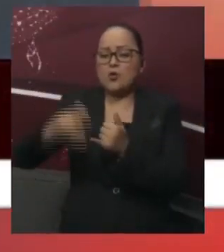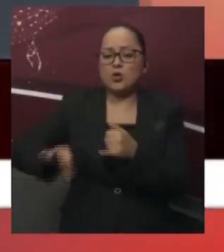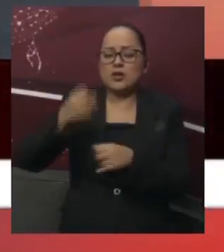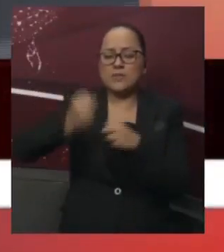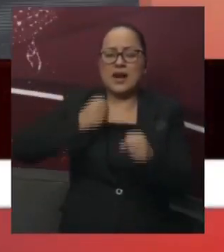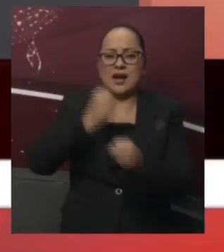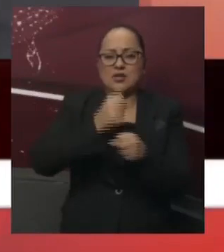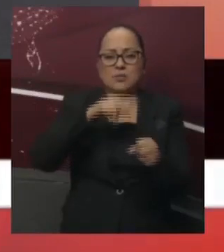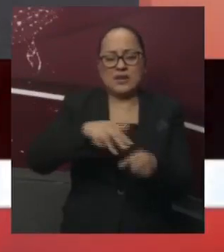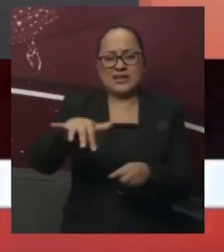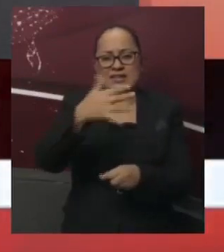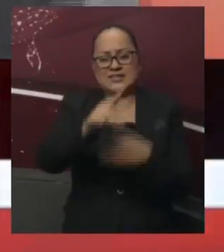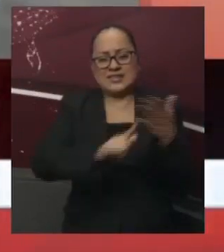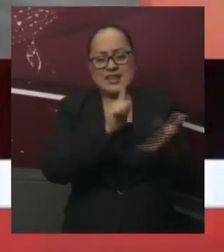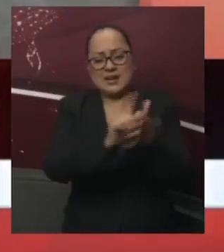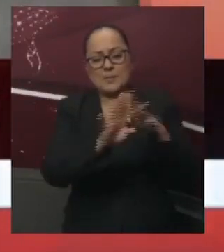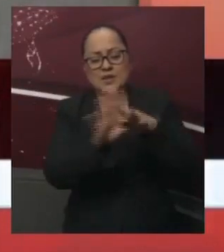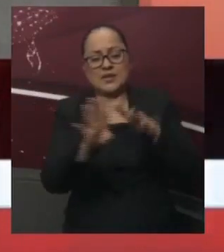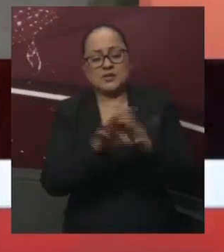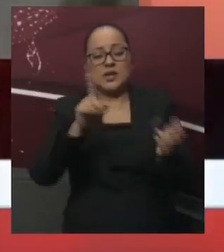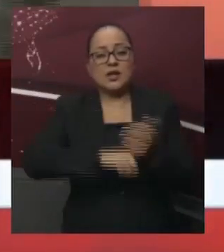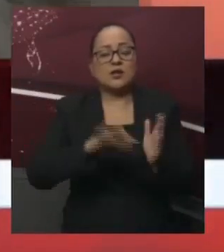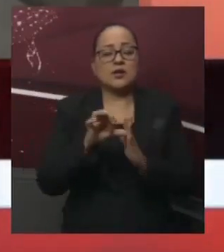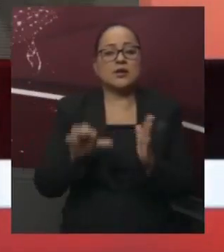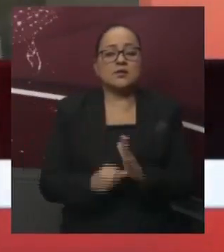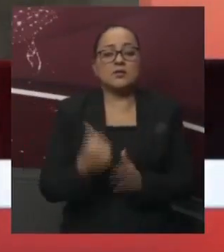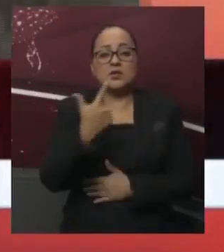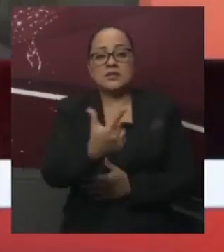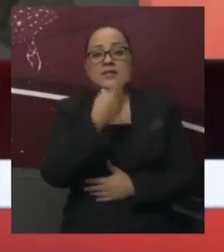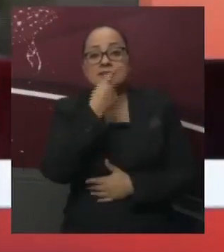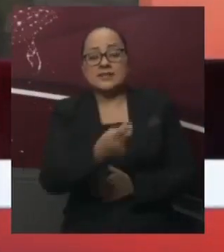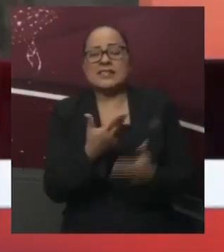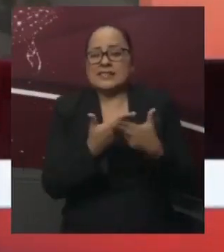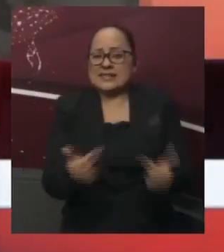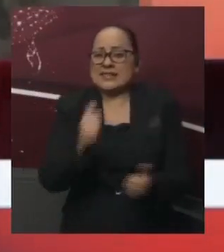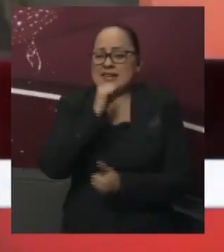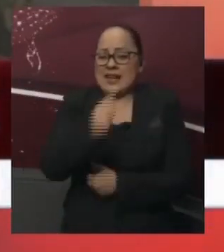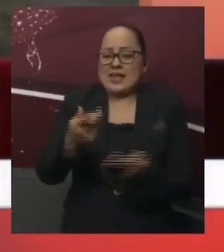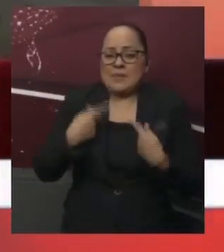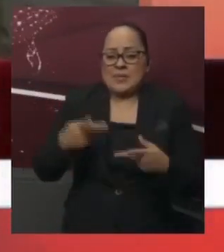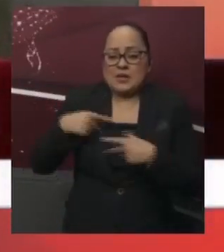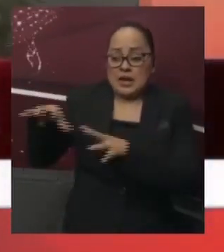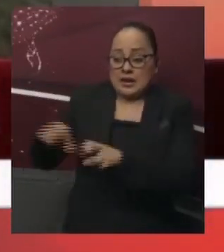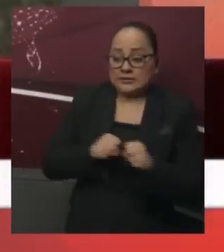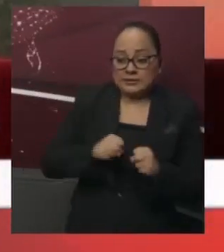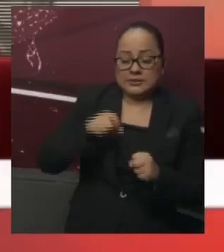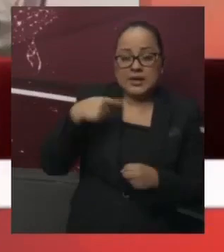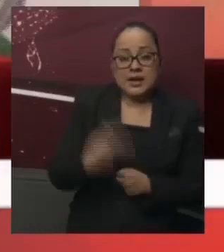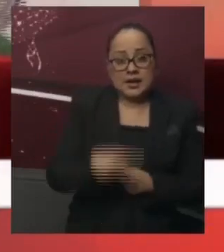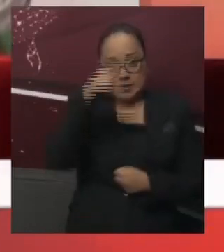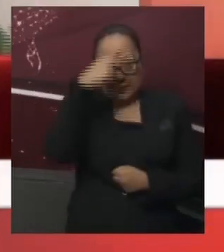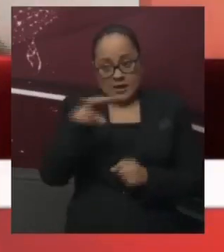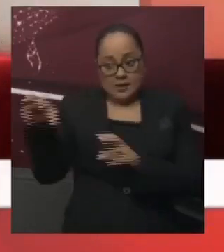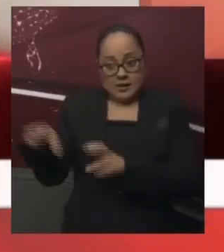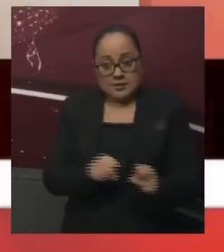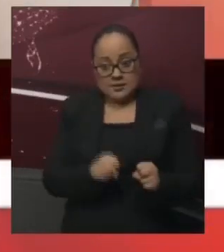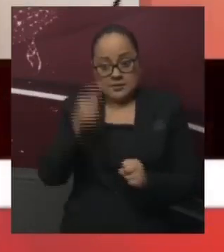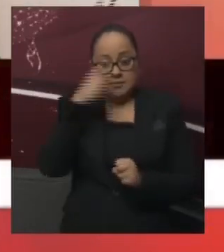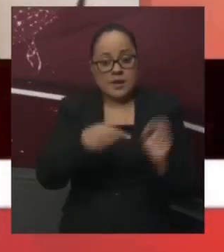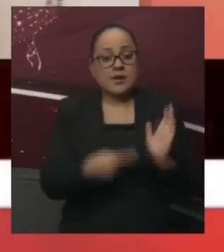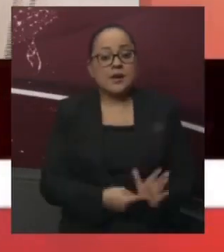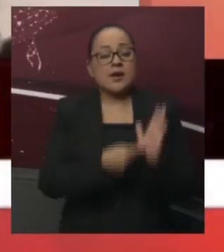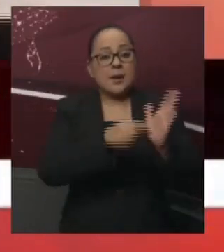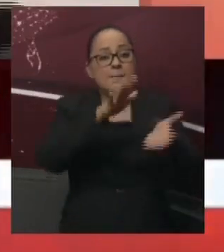2015. La Ley de Migración en su artículo 7 dice que ninguna persona va a ser detenida en territorio nacional para